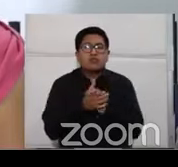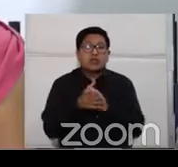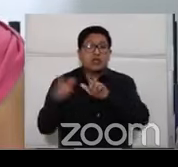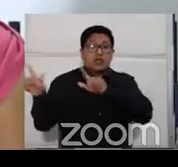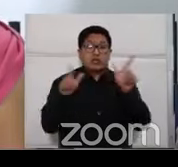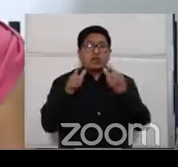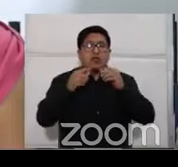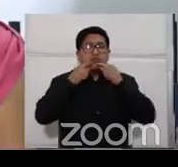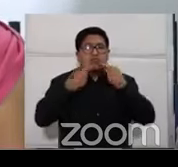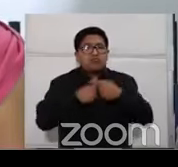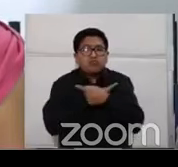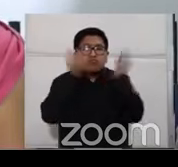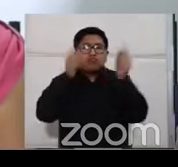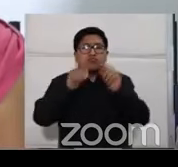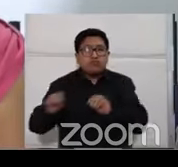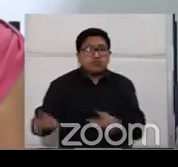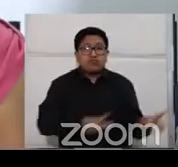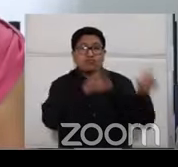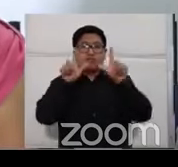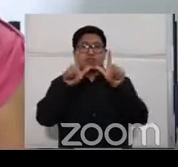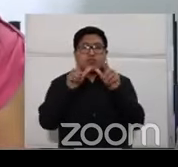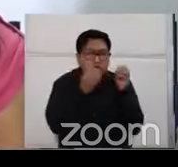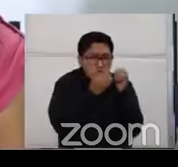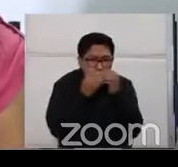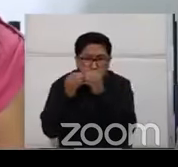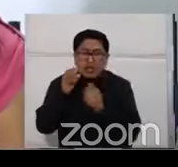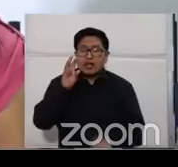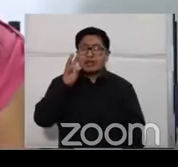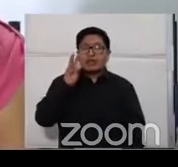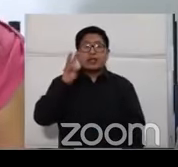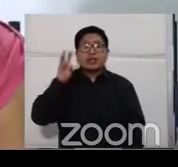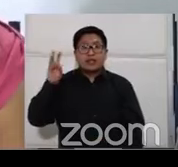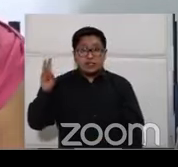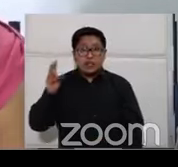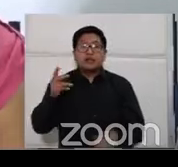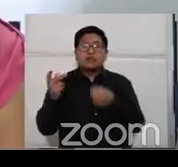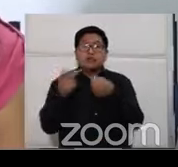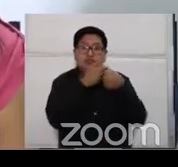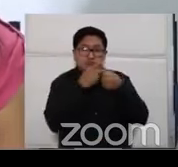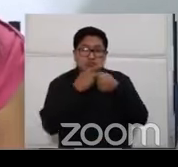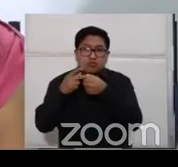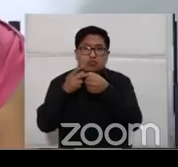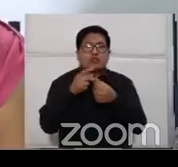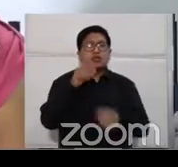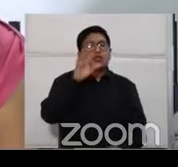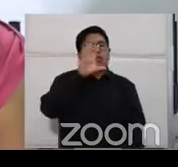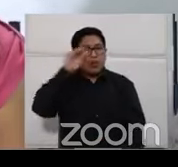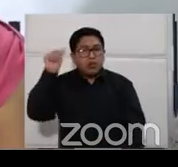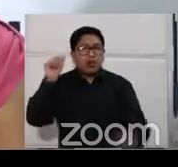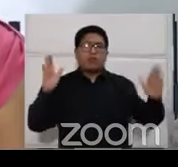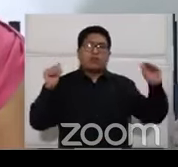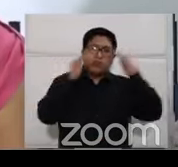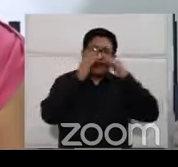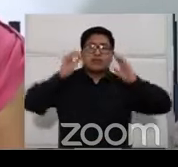66 participantes con representación de los departamentos de la paz cochabamba oruro